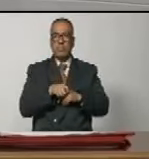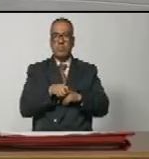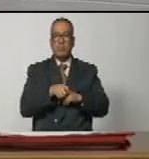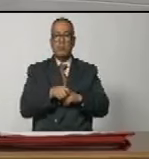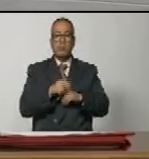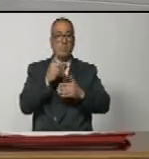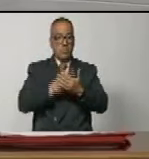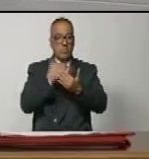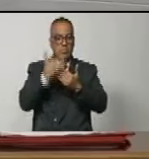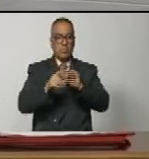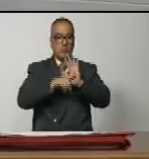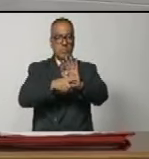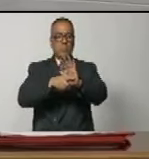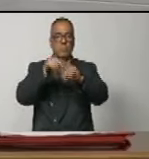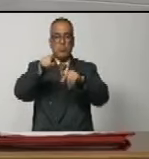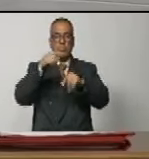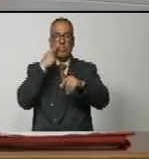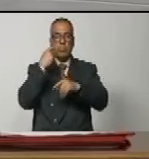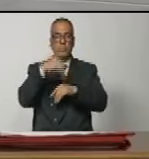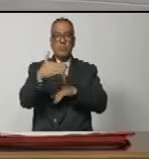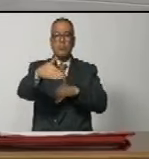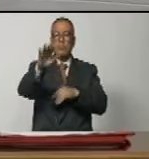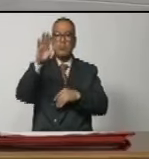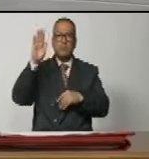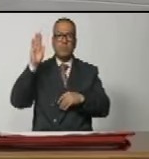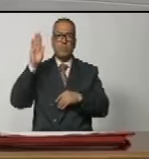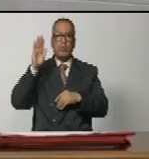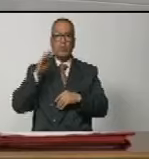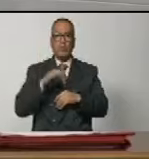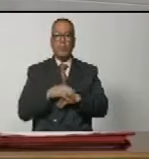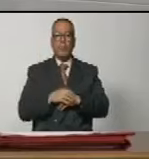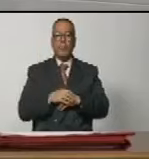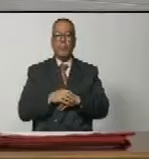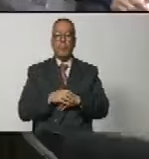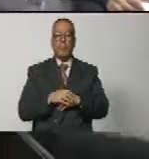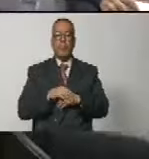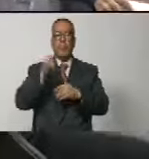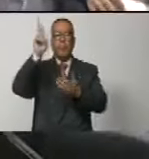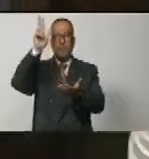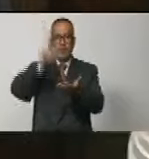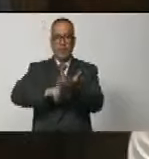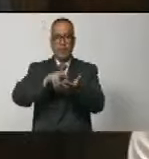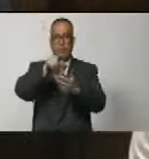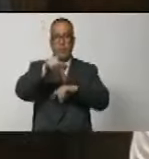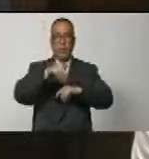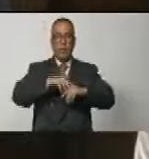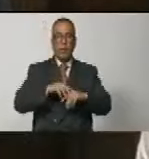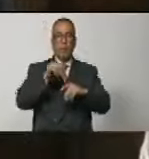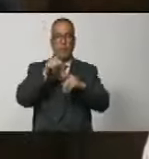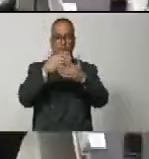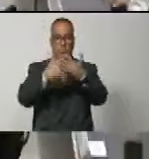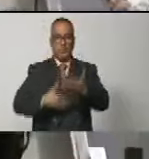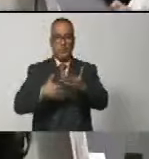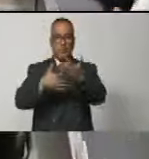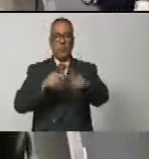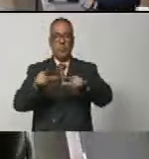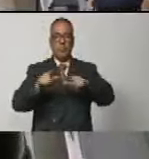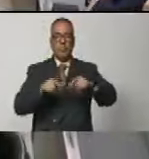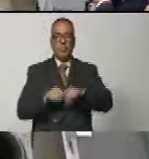del proyecto de acta presentado, sírvanse a manifestarlo con la señal de costumbre. Queda aprobada el acta